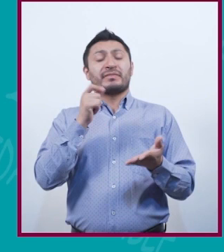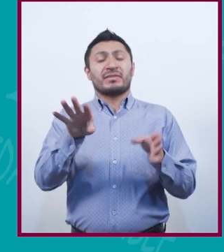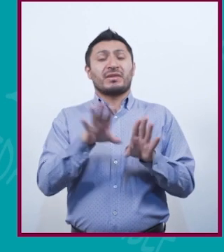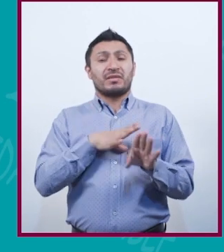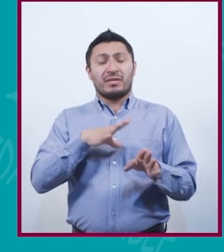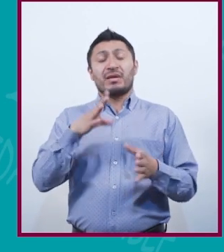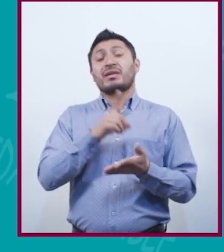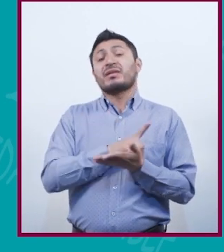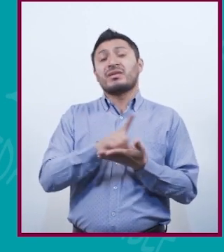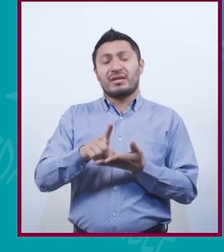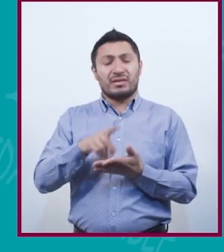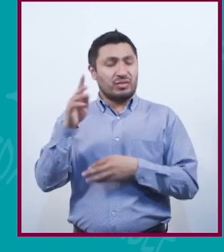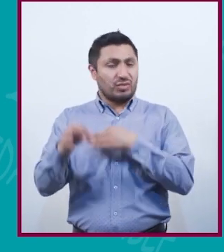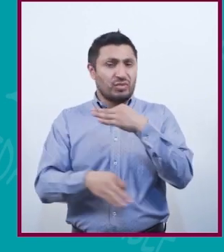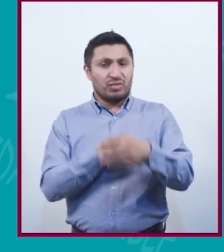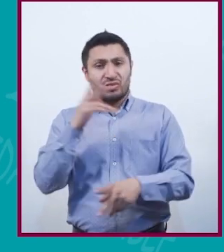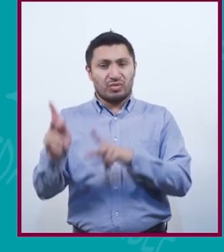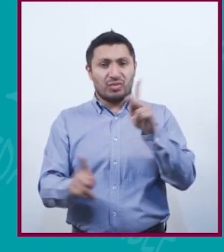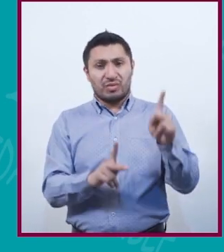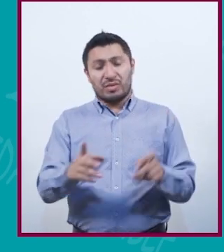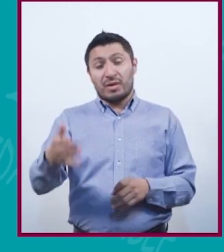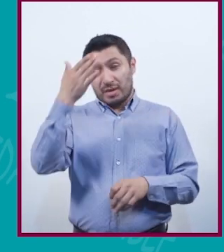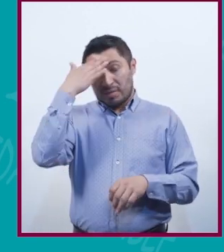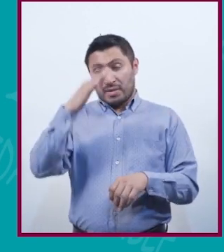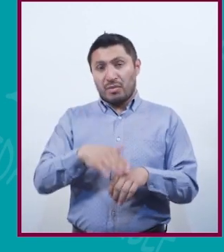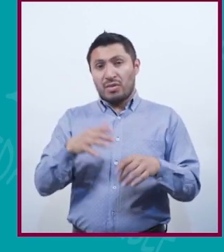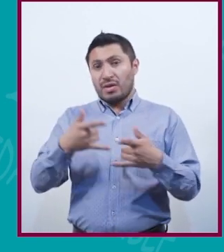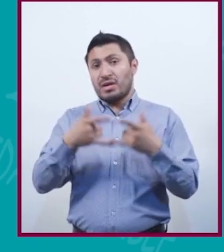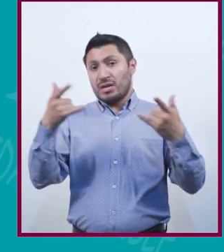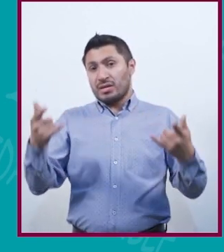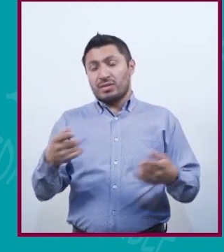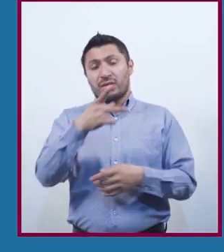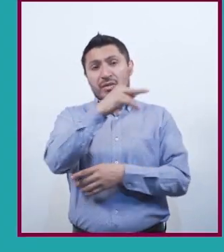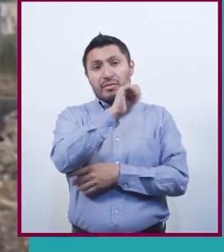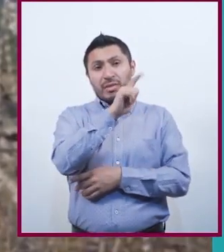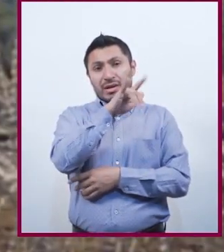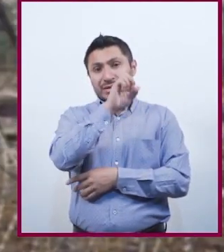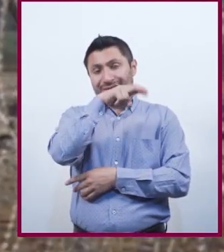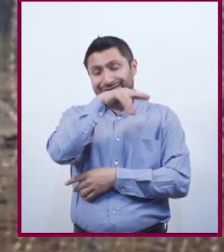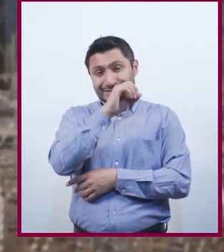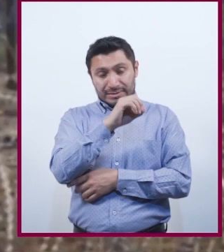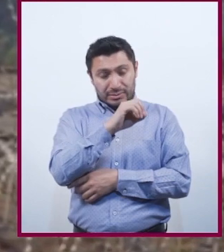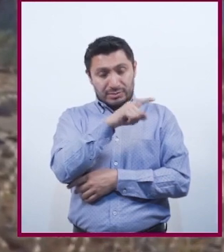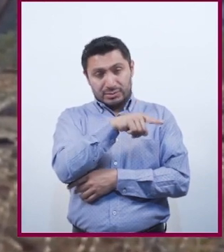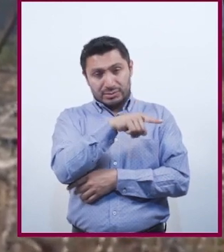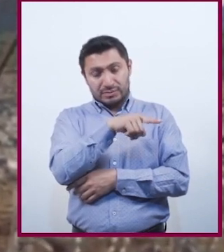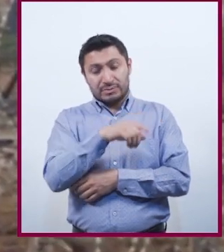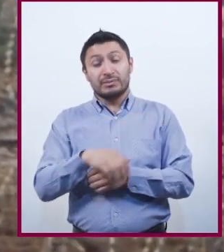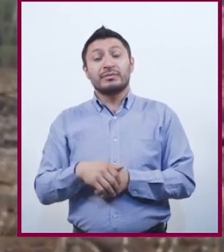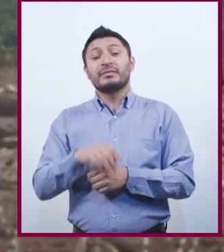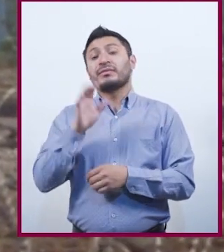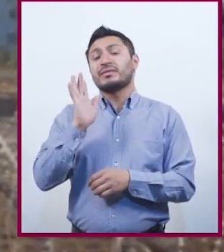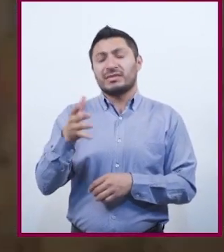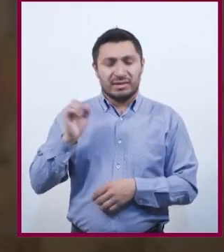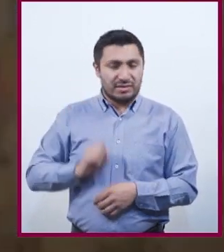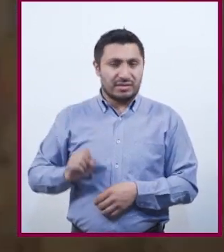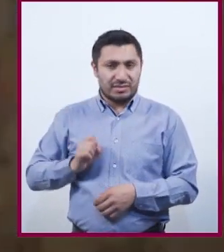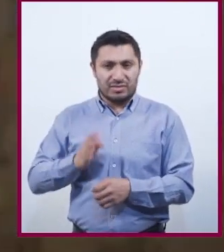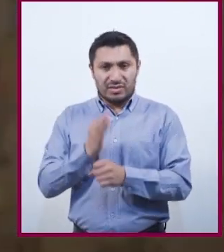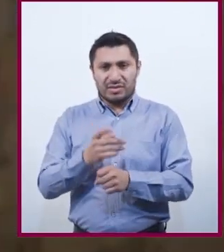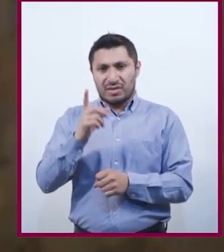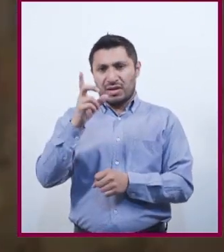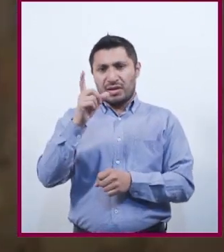es derecho de todos los pueblos, la memoria histórica de los palestinos. Ya en el presente siglo, durante